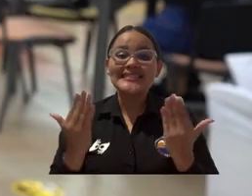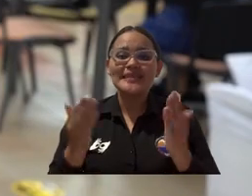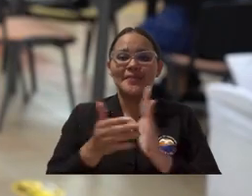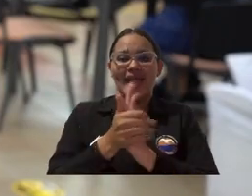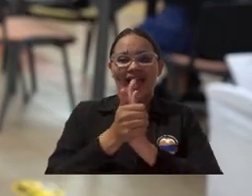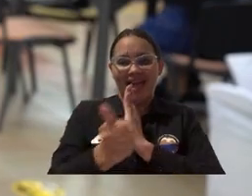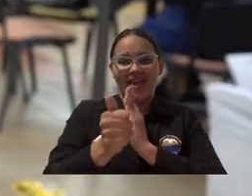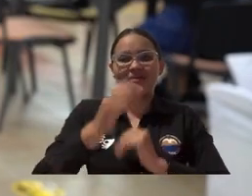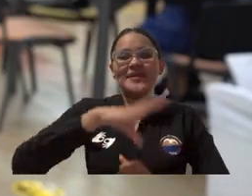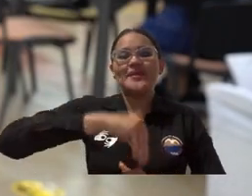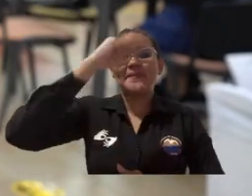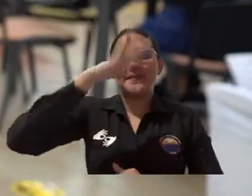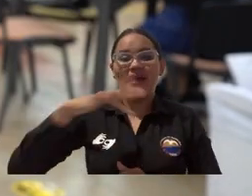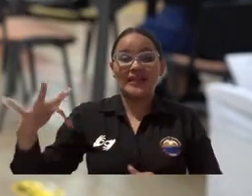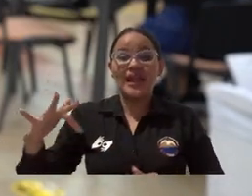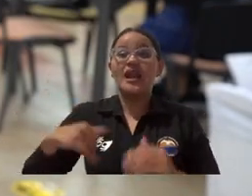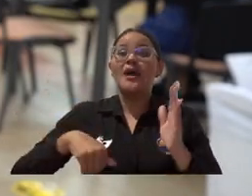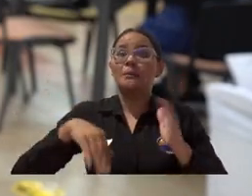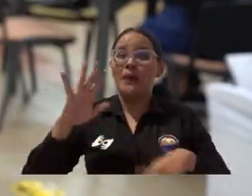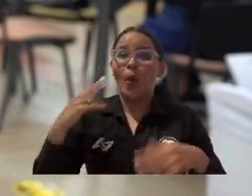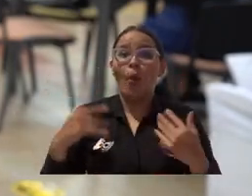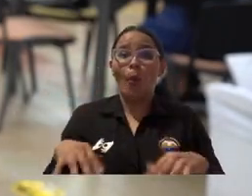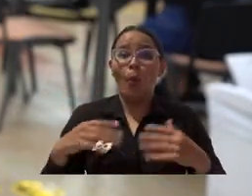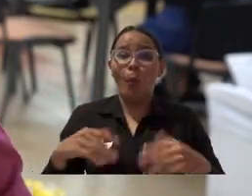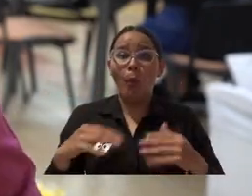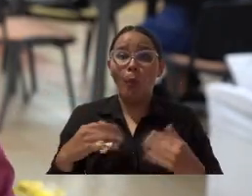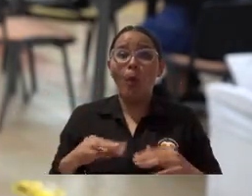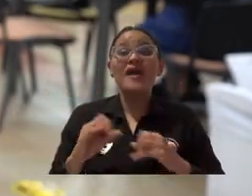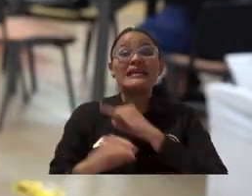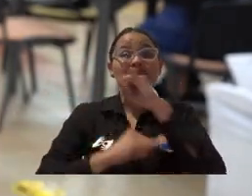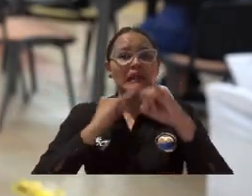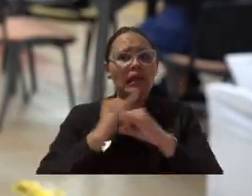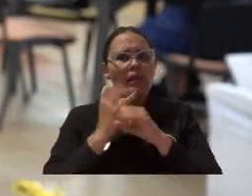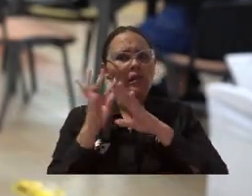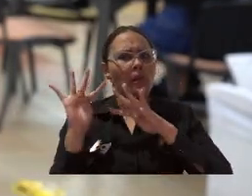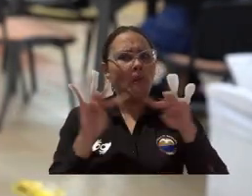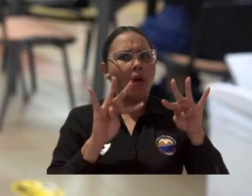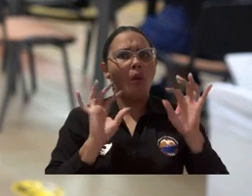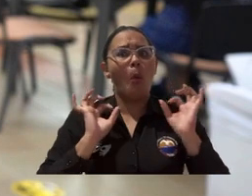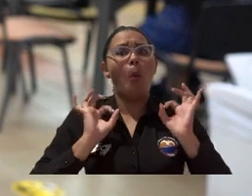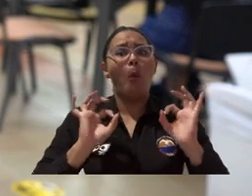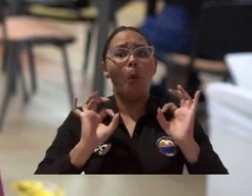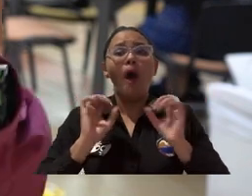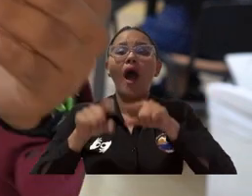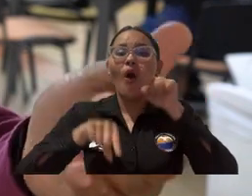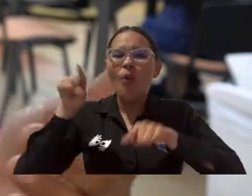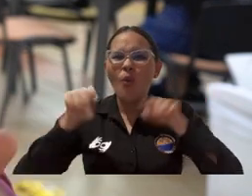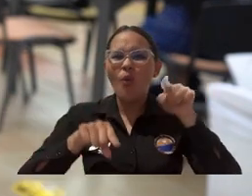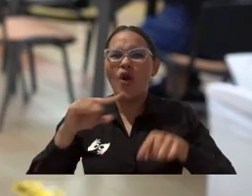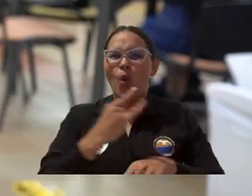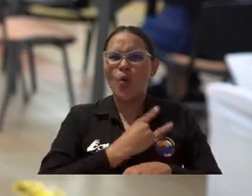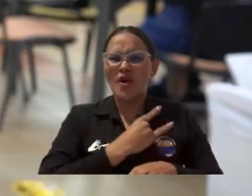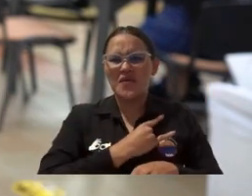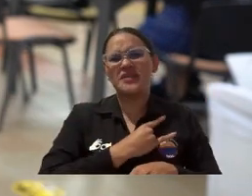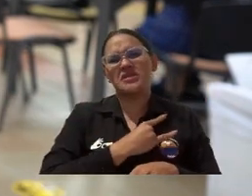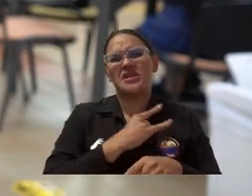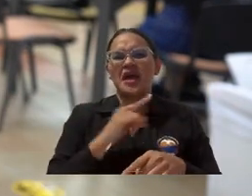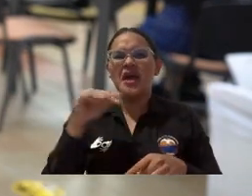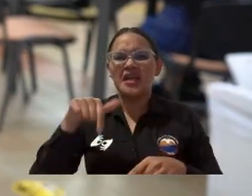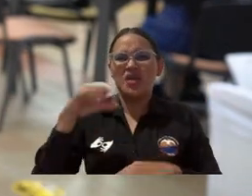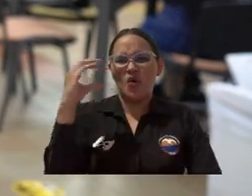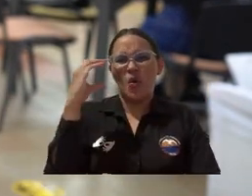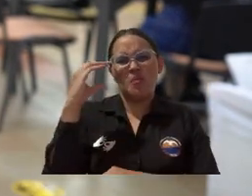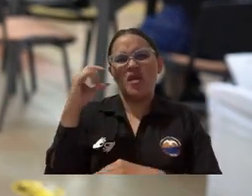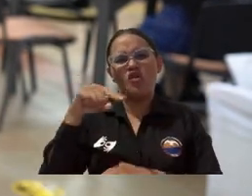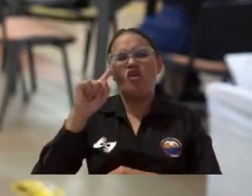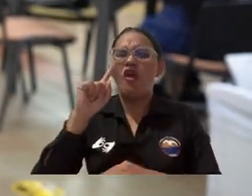Y es un programa que, por lo que hemos sabido, está teniendo incluso connotaciones internacionales, donde otras universidades de